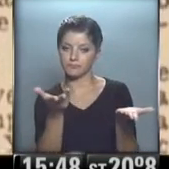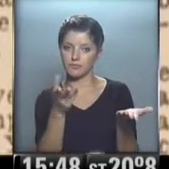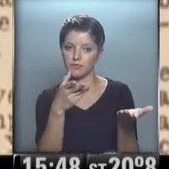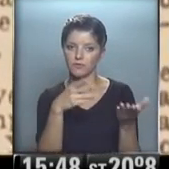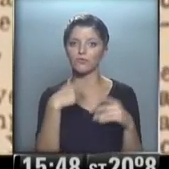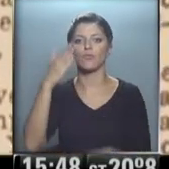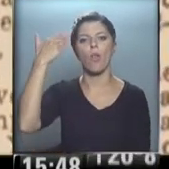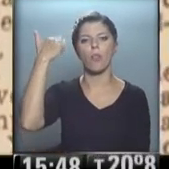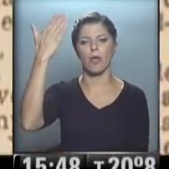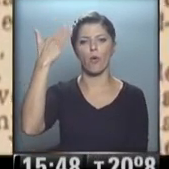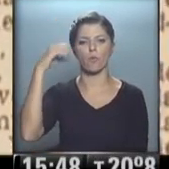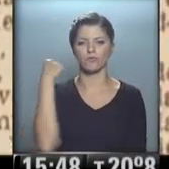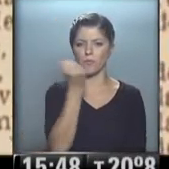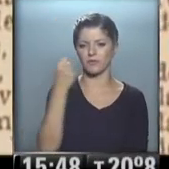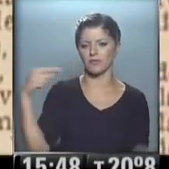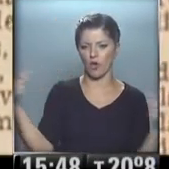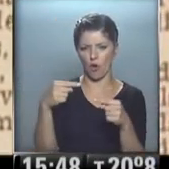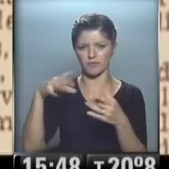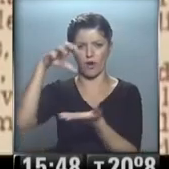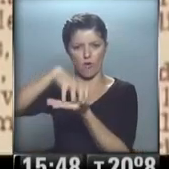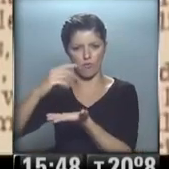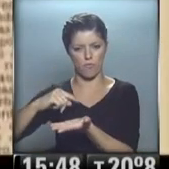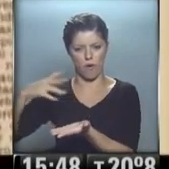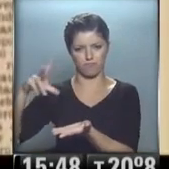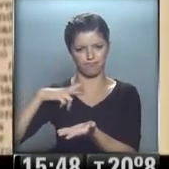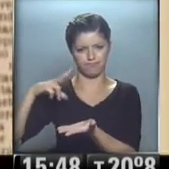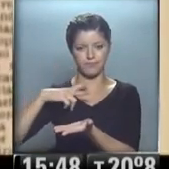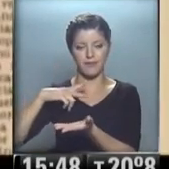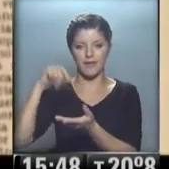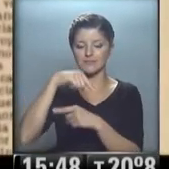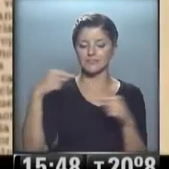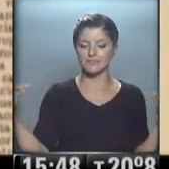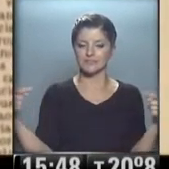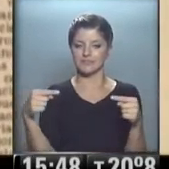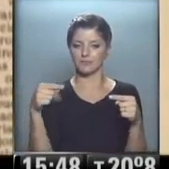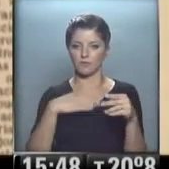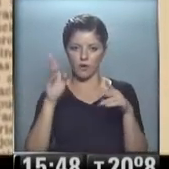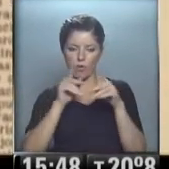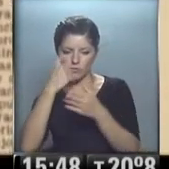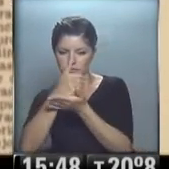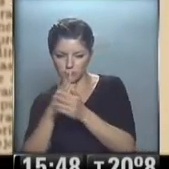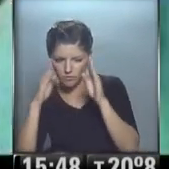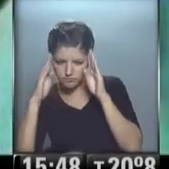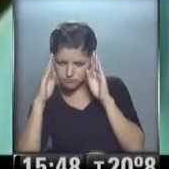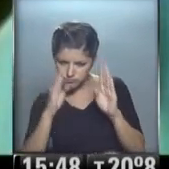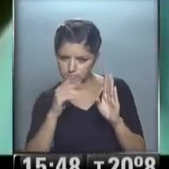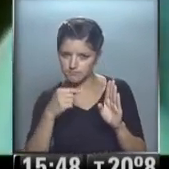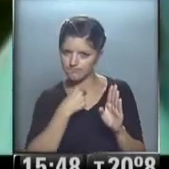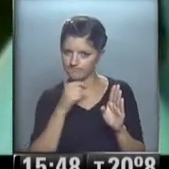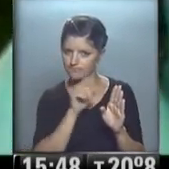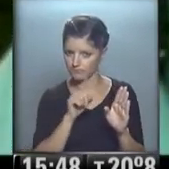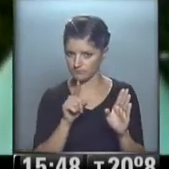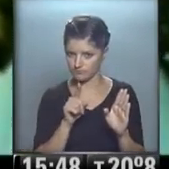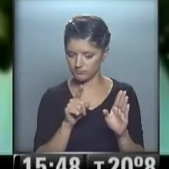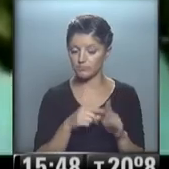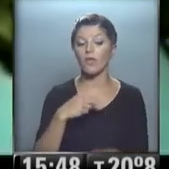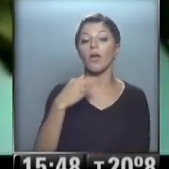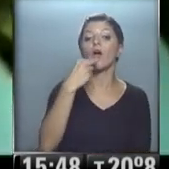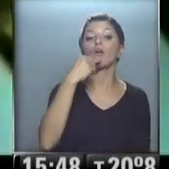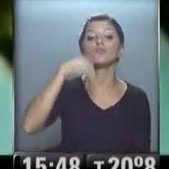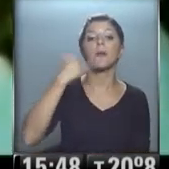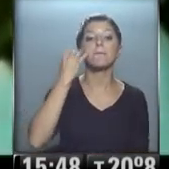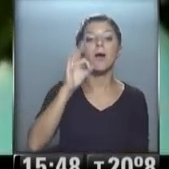apasionados discursos contra la oligarquía y la opresión lo pusieron en la mira de esos sectores a los que combatía. El 11